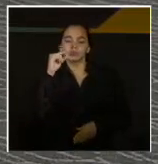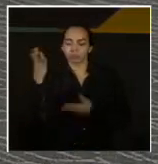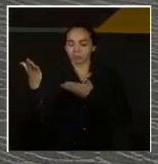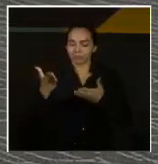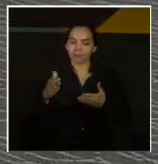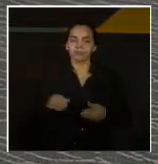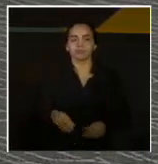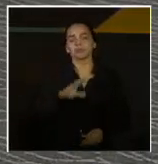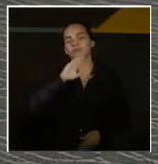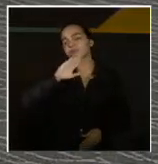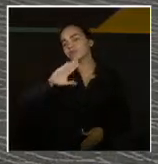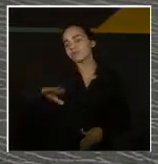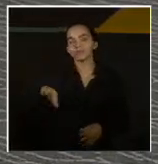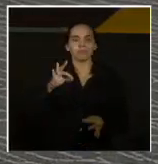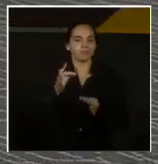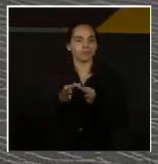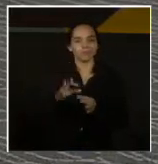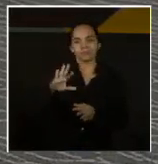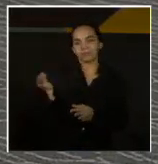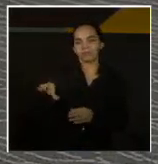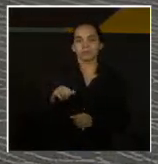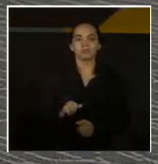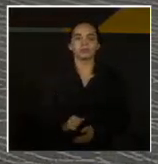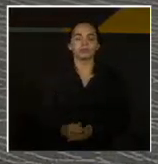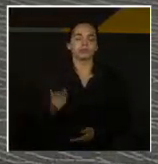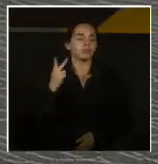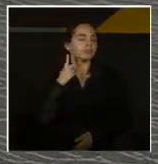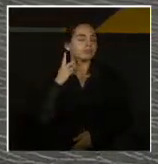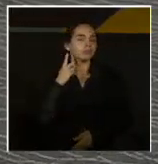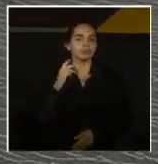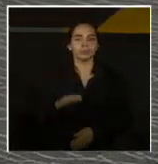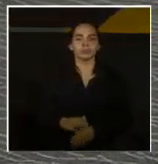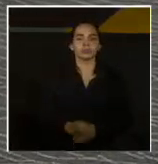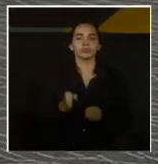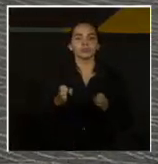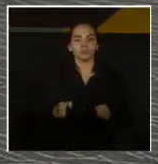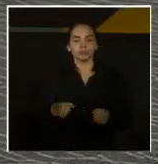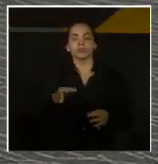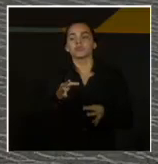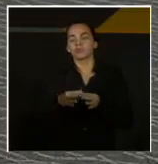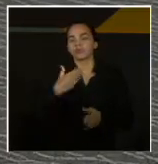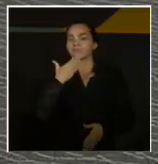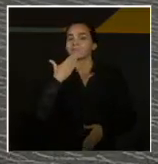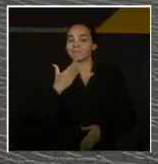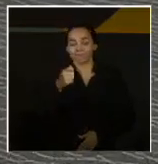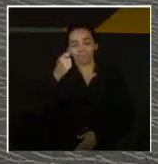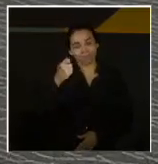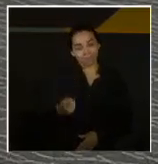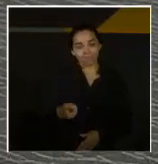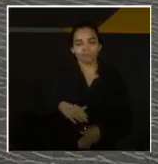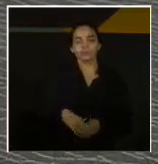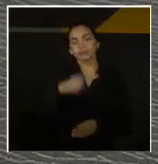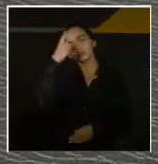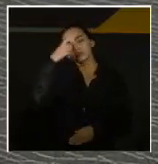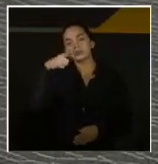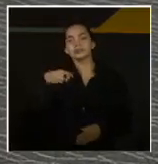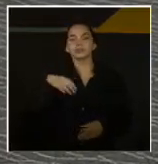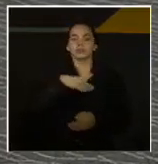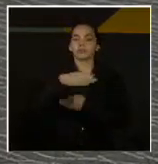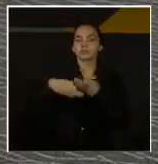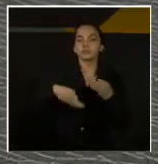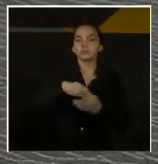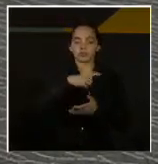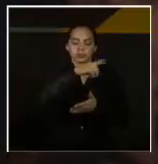llegan, llegan de una manera sectaria y con fines políticos. Estaría totalmente de acuerdo para que todos